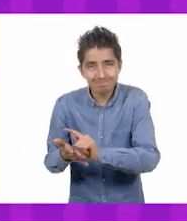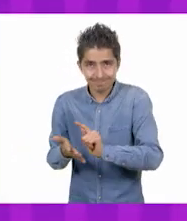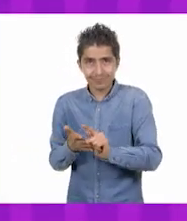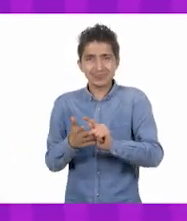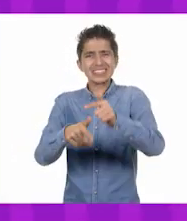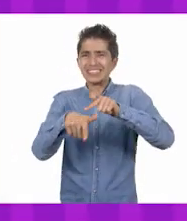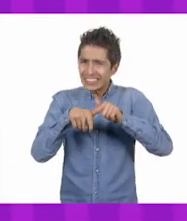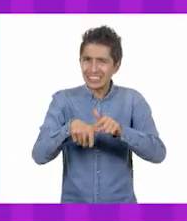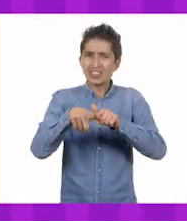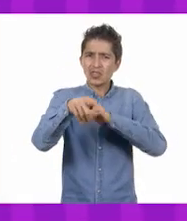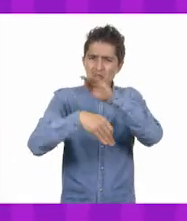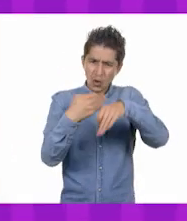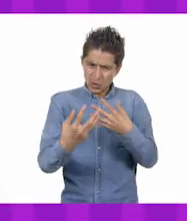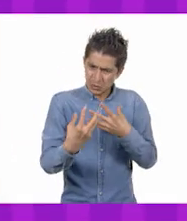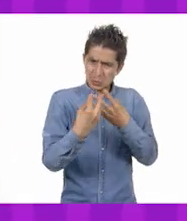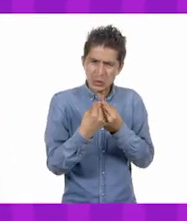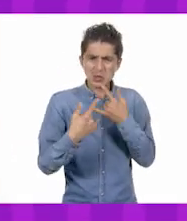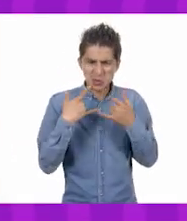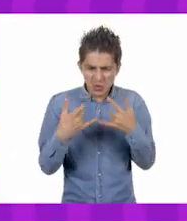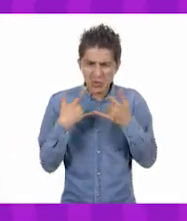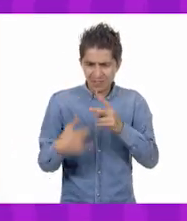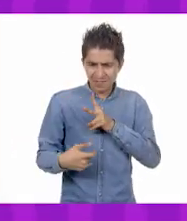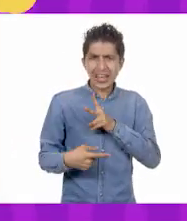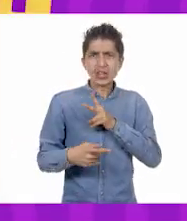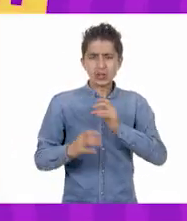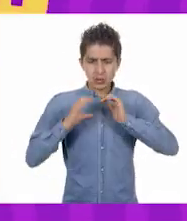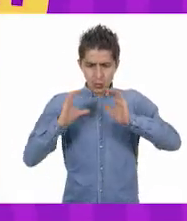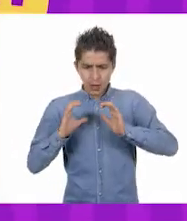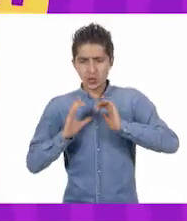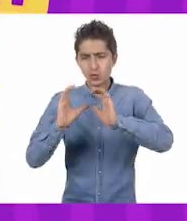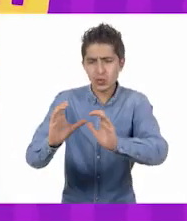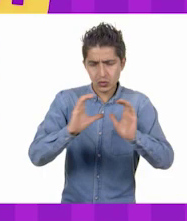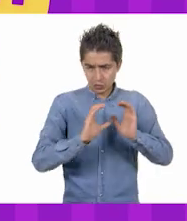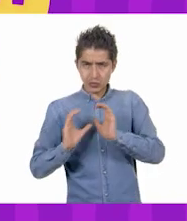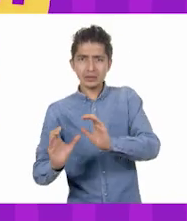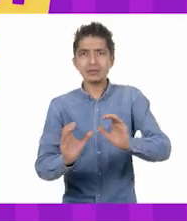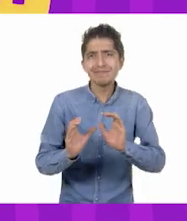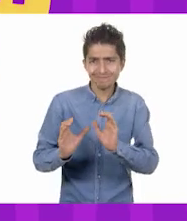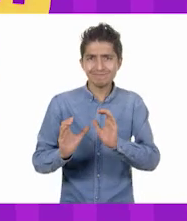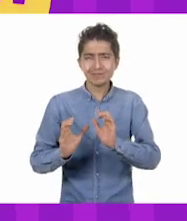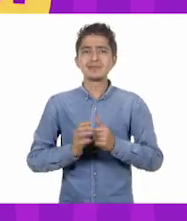Sigamos luchando juntos contra este virus, cuidándonos los unos a los otros.